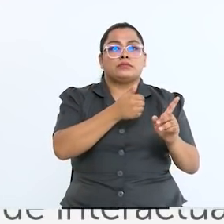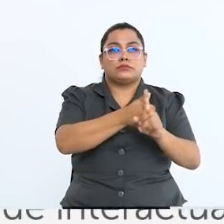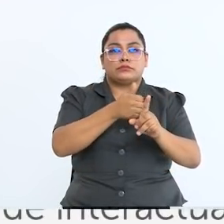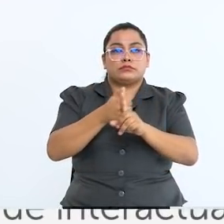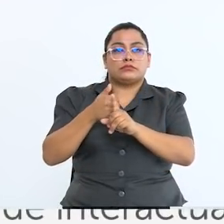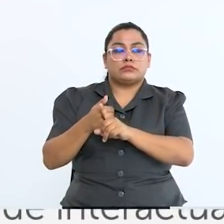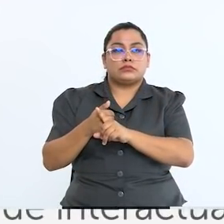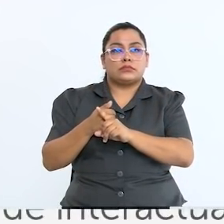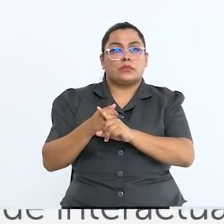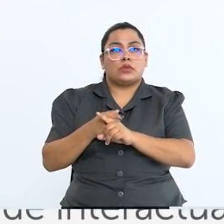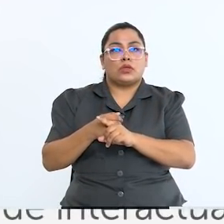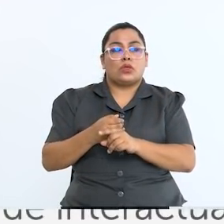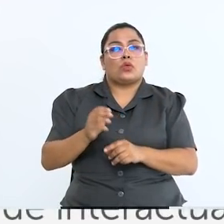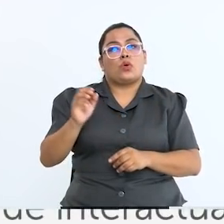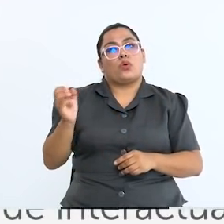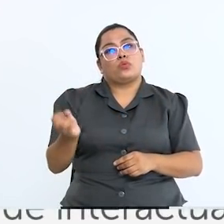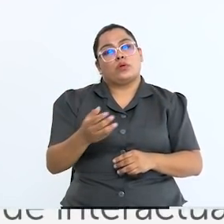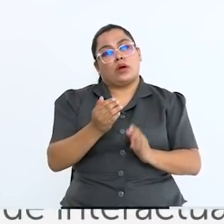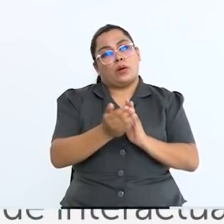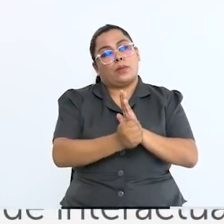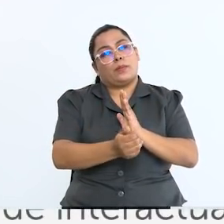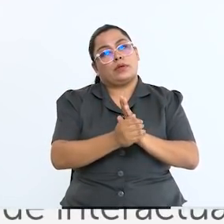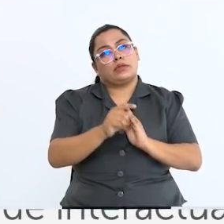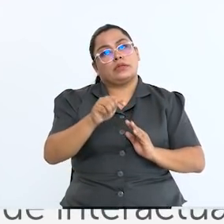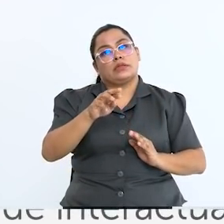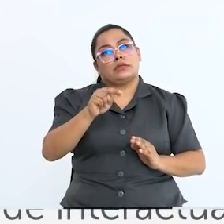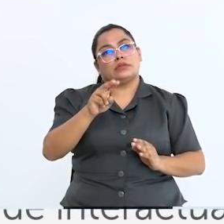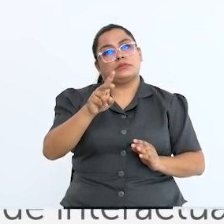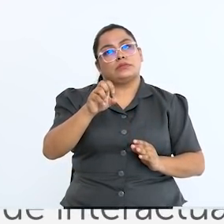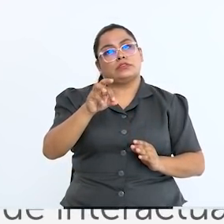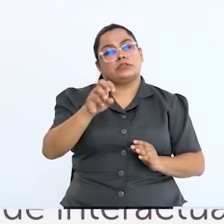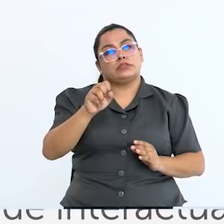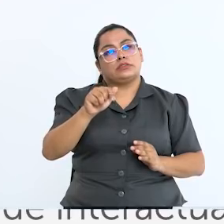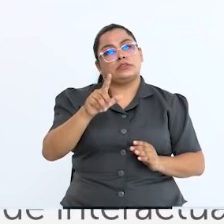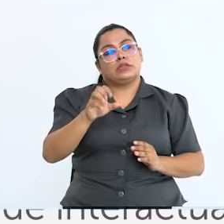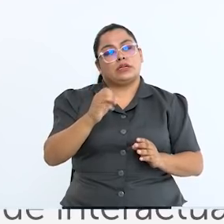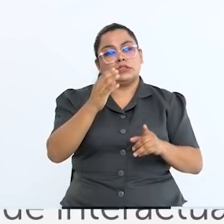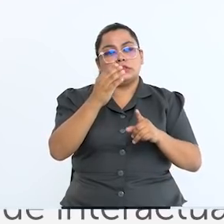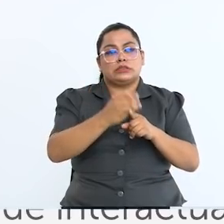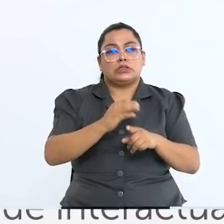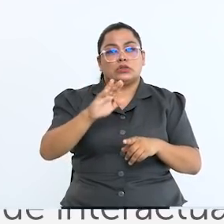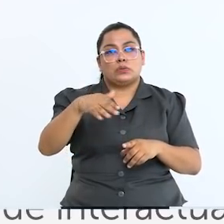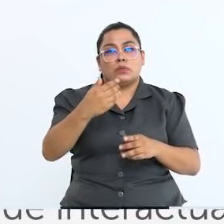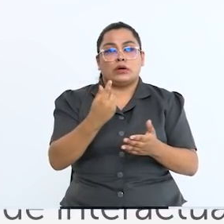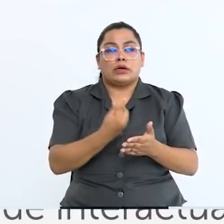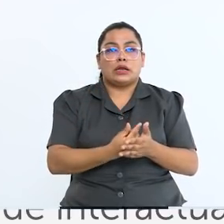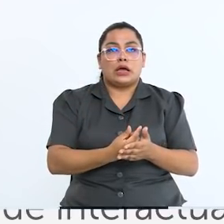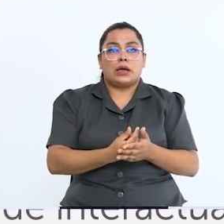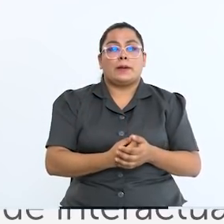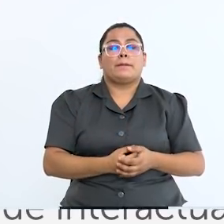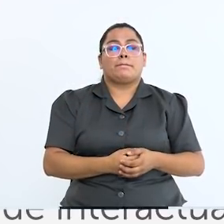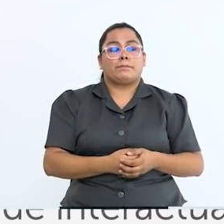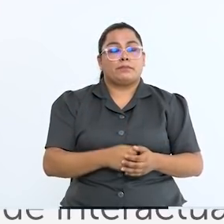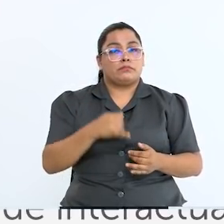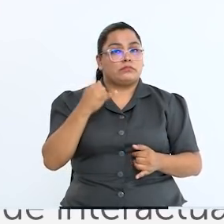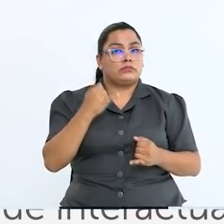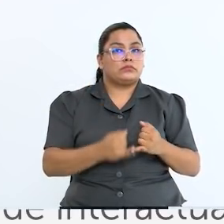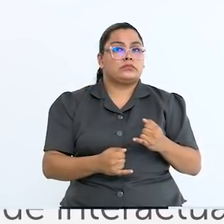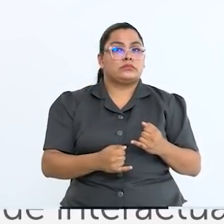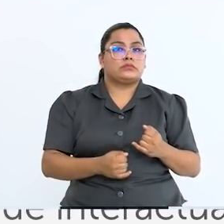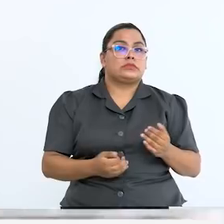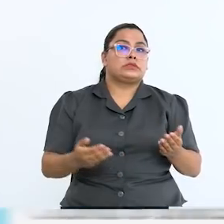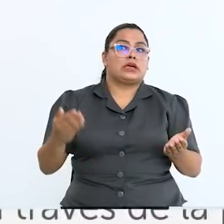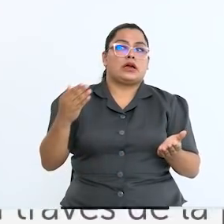Cada grado, luego de las competencias transversales de ciclo, tiene las del grado. Y